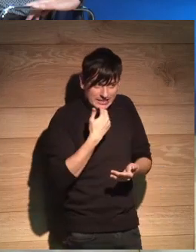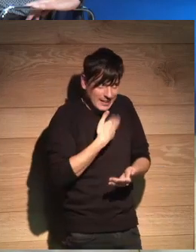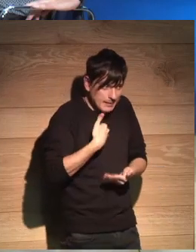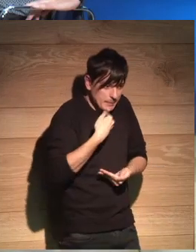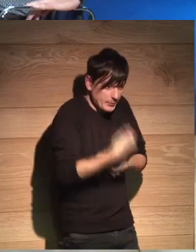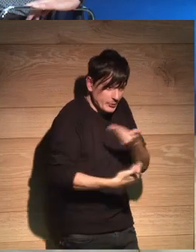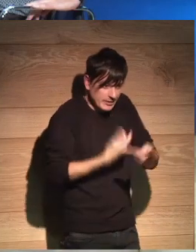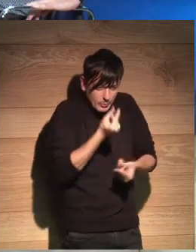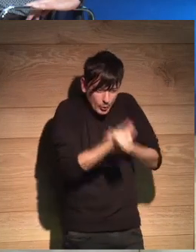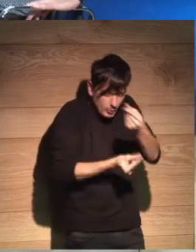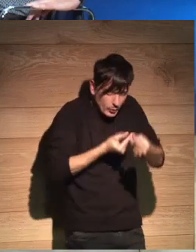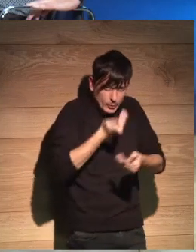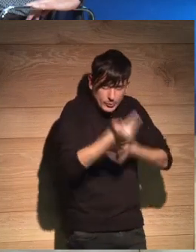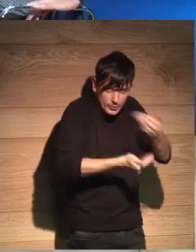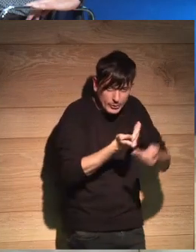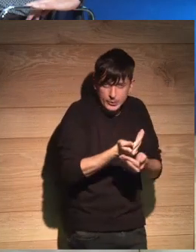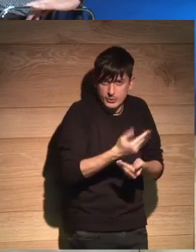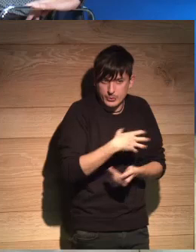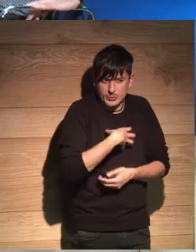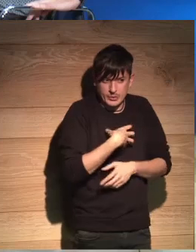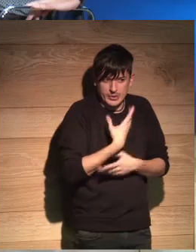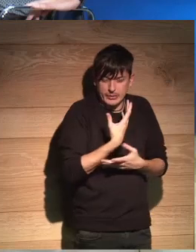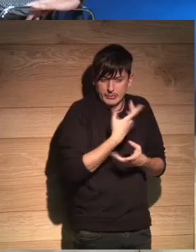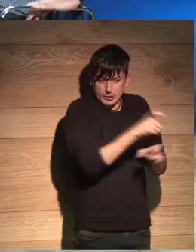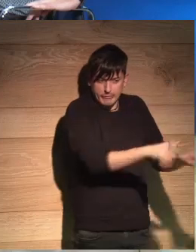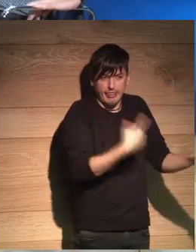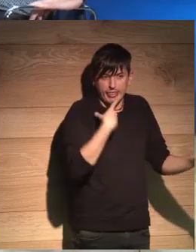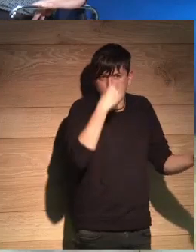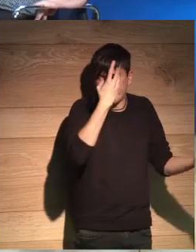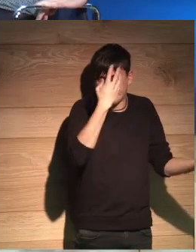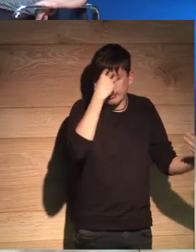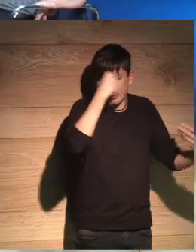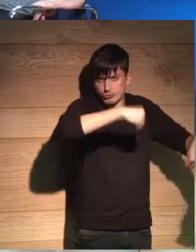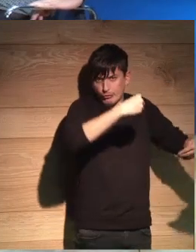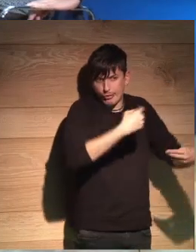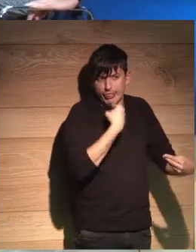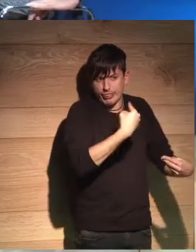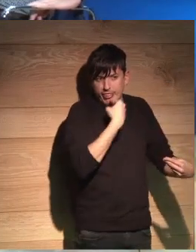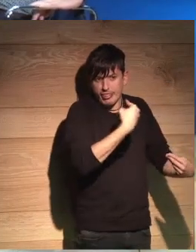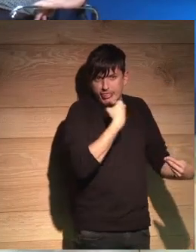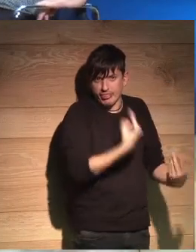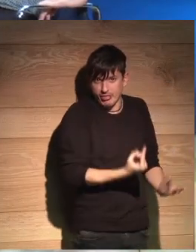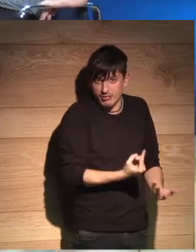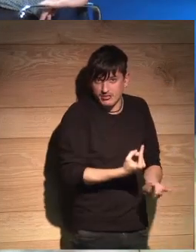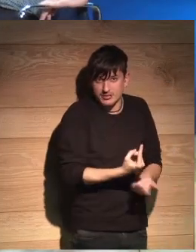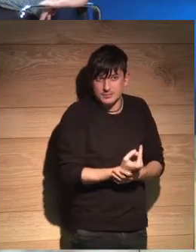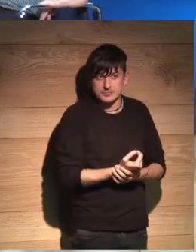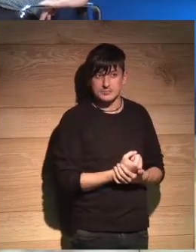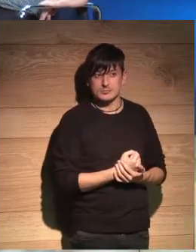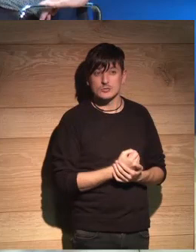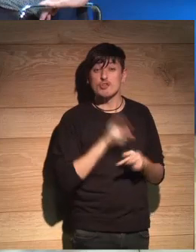progresando poco a poco, no puede ser que gente con mucho eco esté diciendo disparates. Esa es la parte de los famosos, que tú has ocultado su nombre por algún